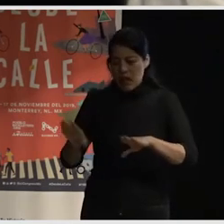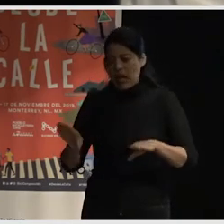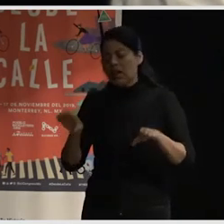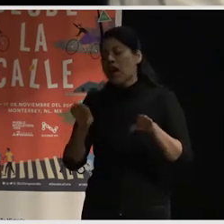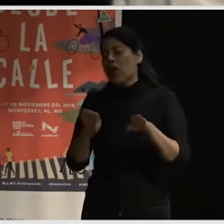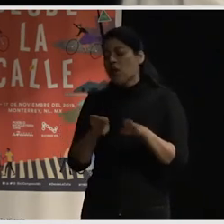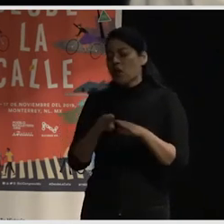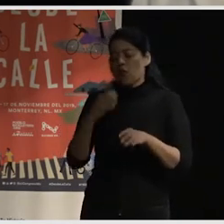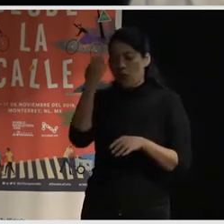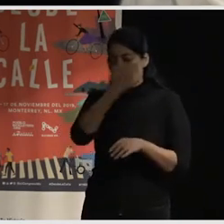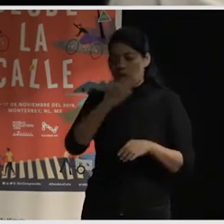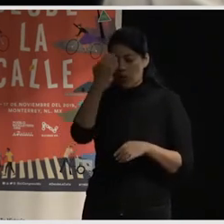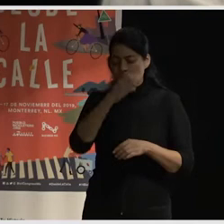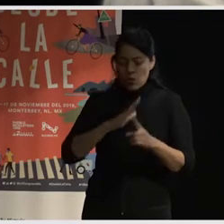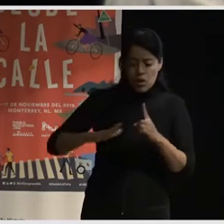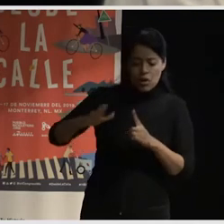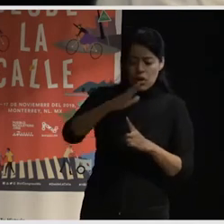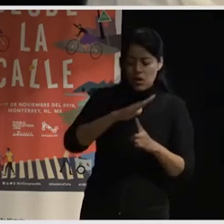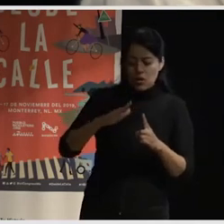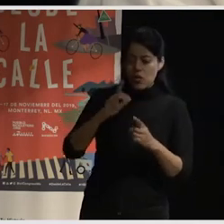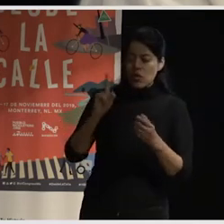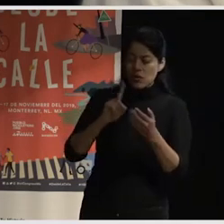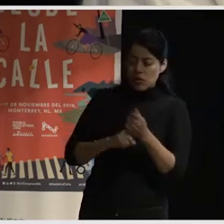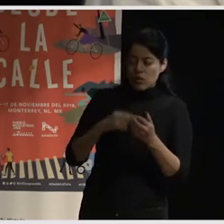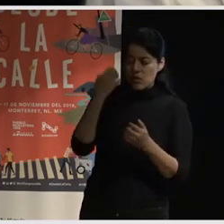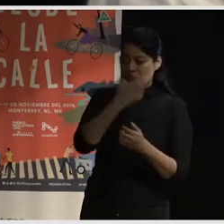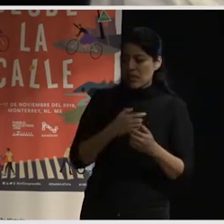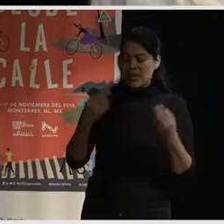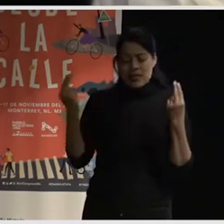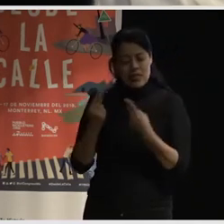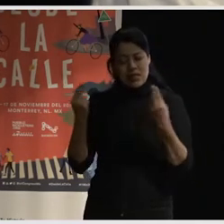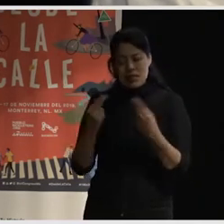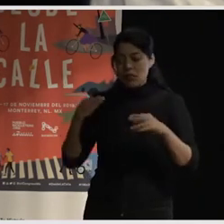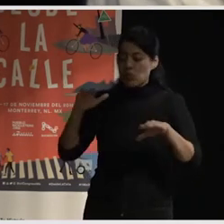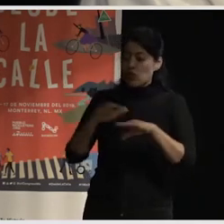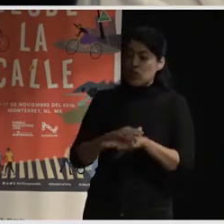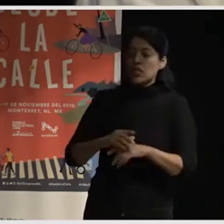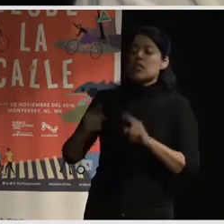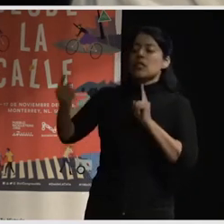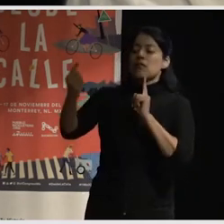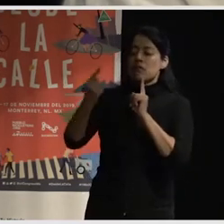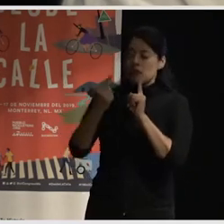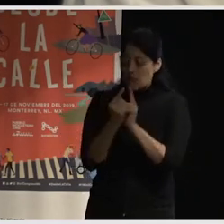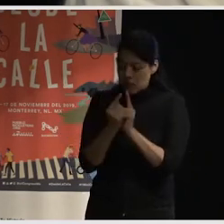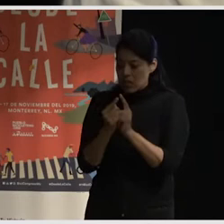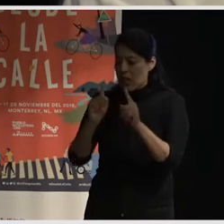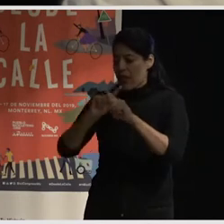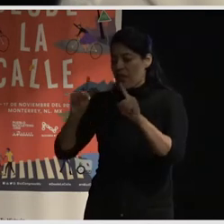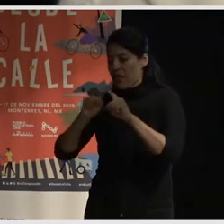ecológico interescolar o sea tenemos que romper y hablarle a las diferentes audiencias